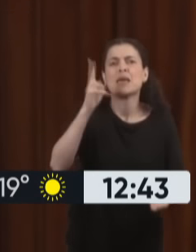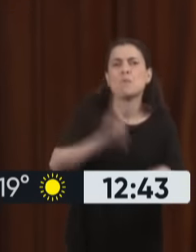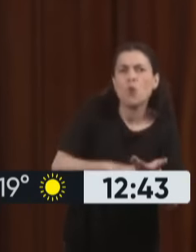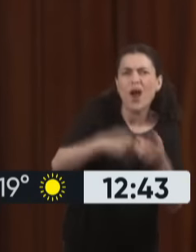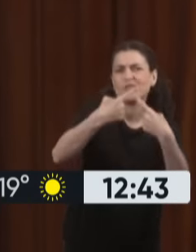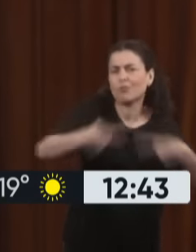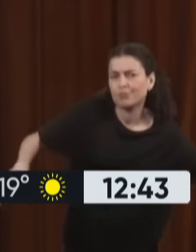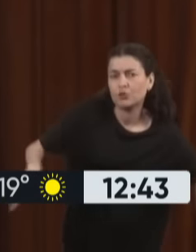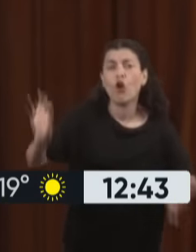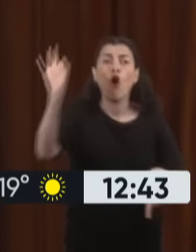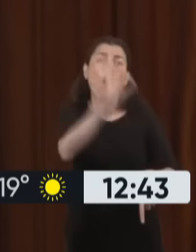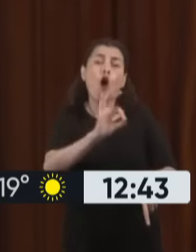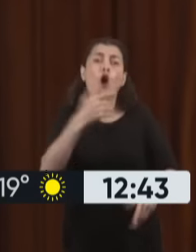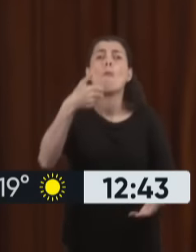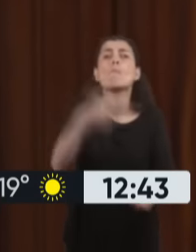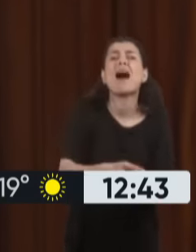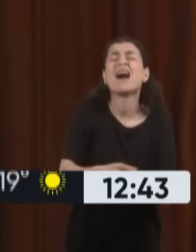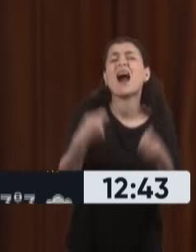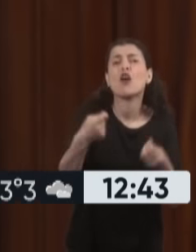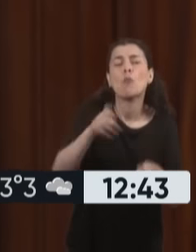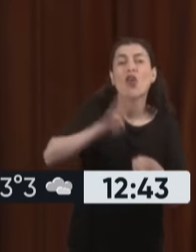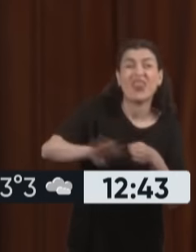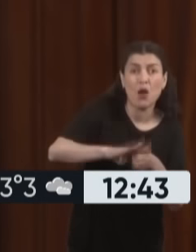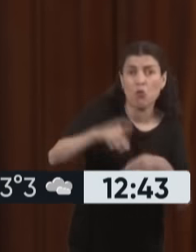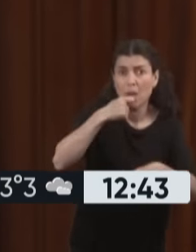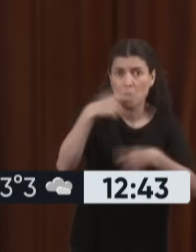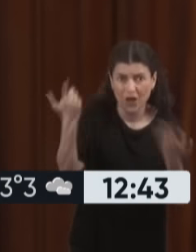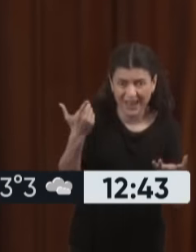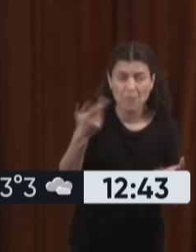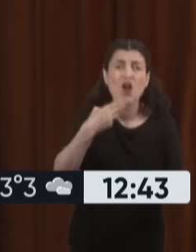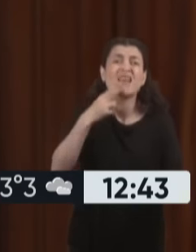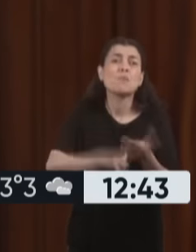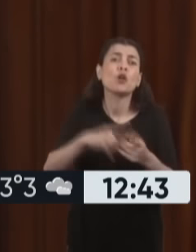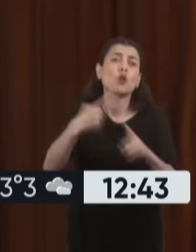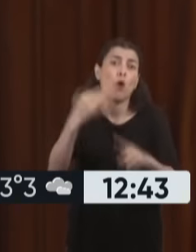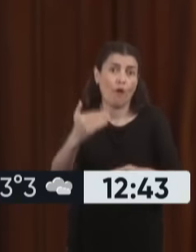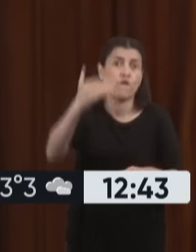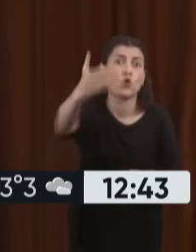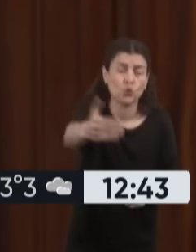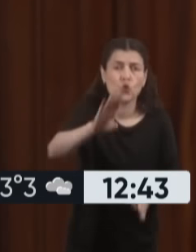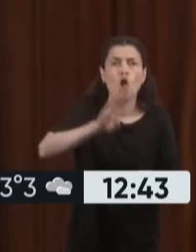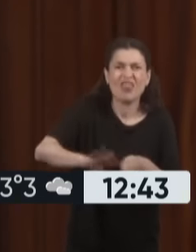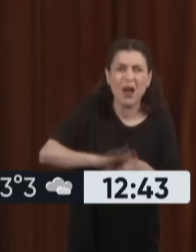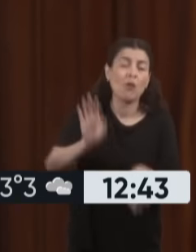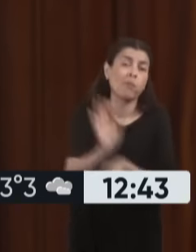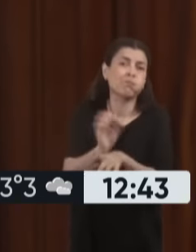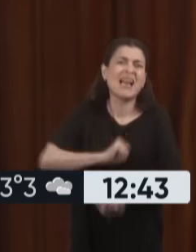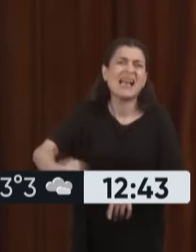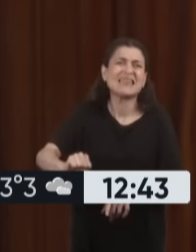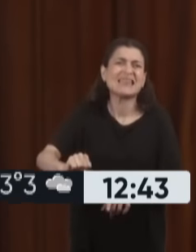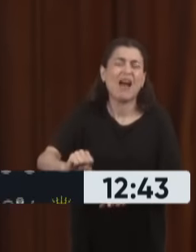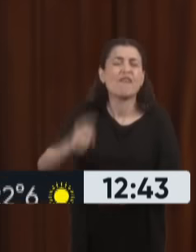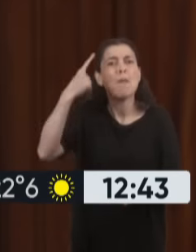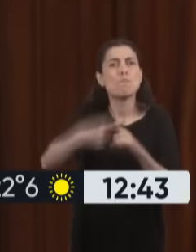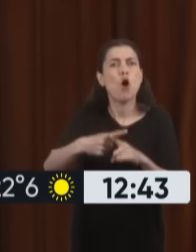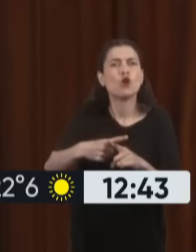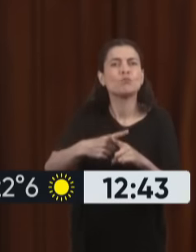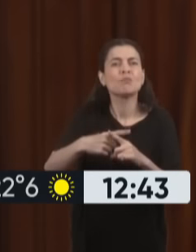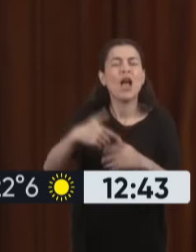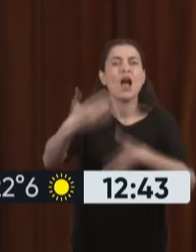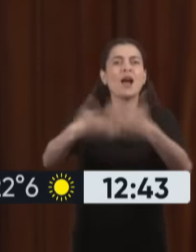inflacionario, o lo van a pagar con deuda, que son impuestos futuros, es decir, estafando a las generaciones venideras, a